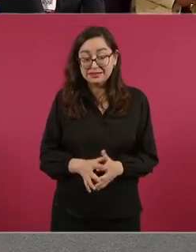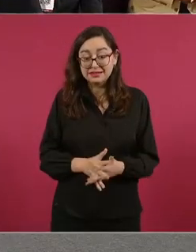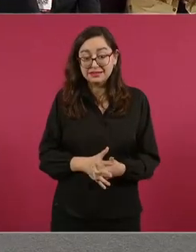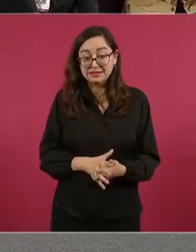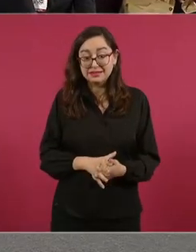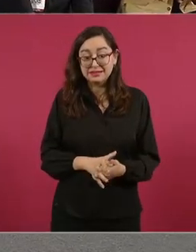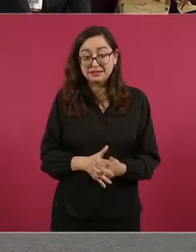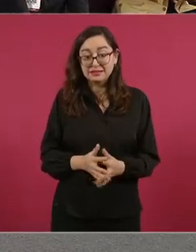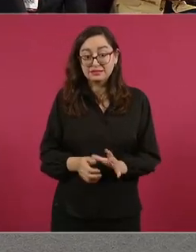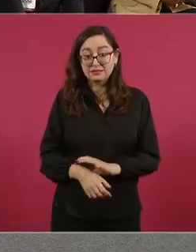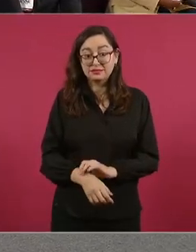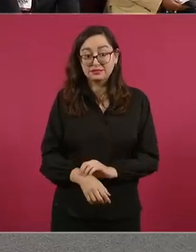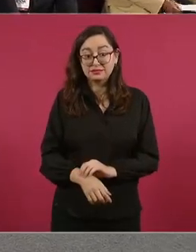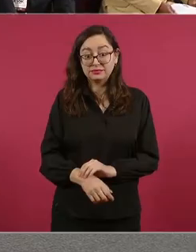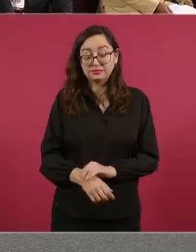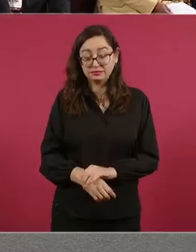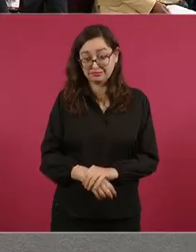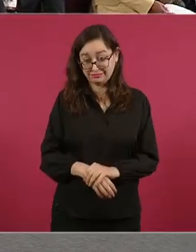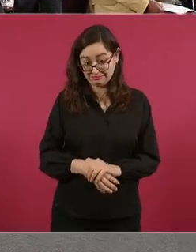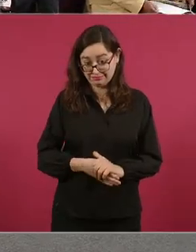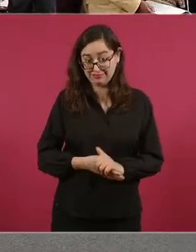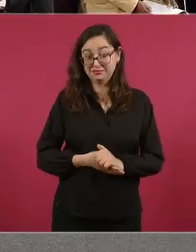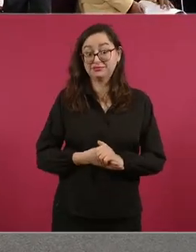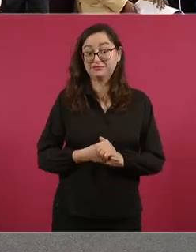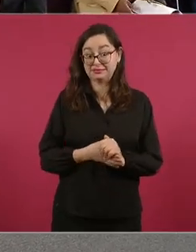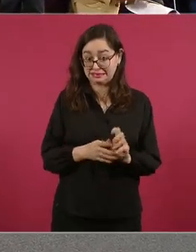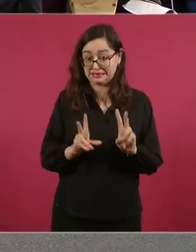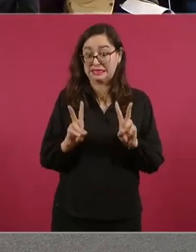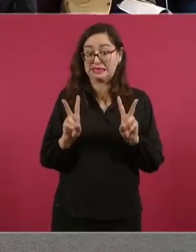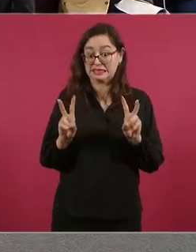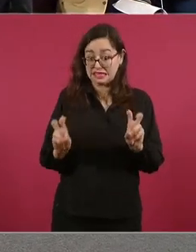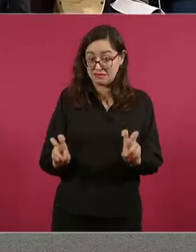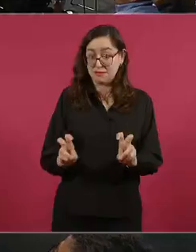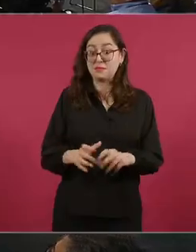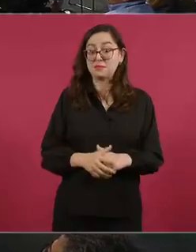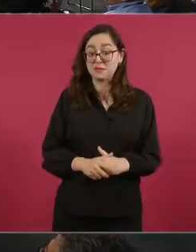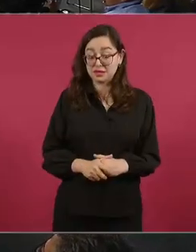Entonces estamos en un asunto